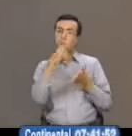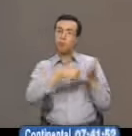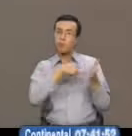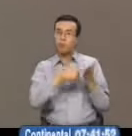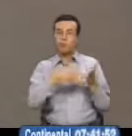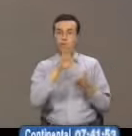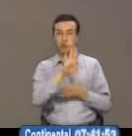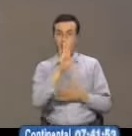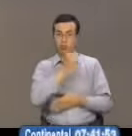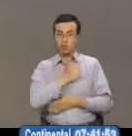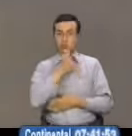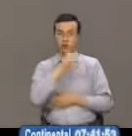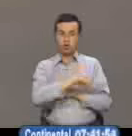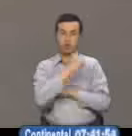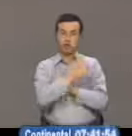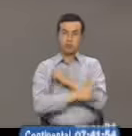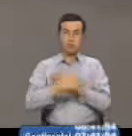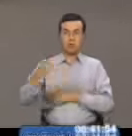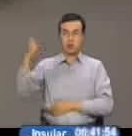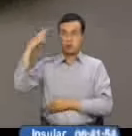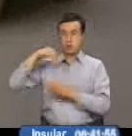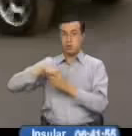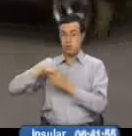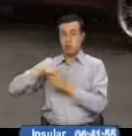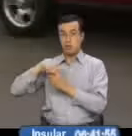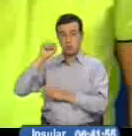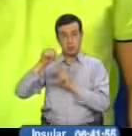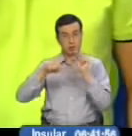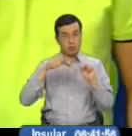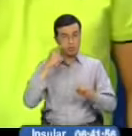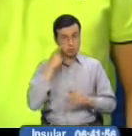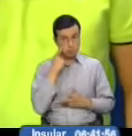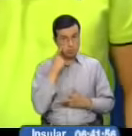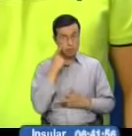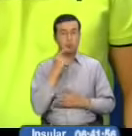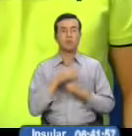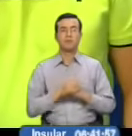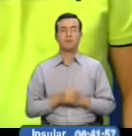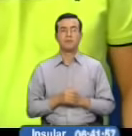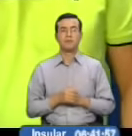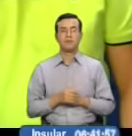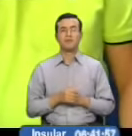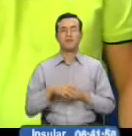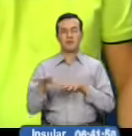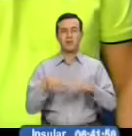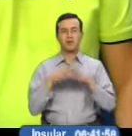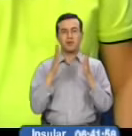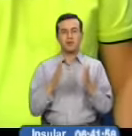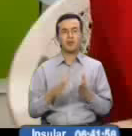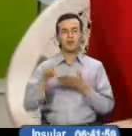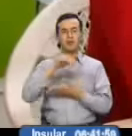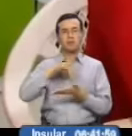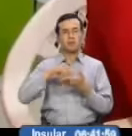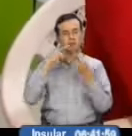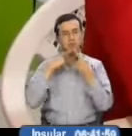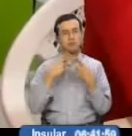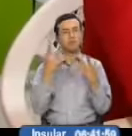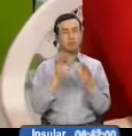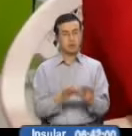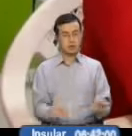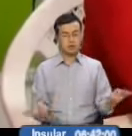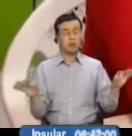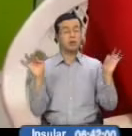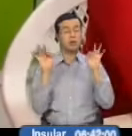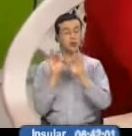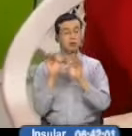tener bienes o capitales de cualquier naturaleza en paraísos fiscales? Susana Dueñas, coordinadora de Alianza País Manabí, habla sobre la